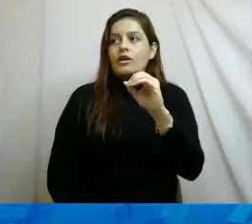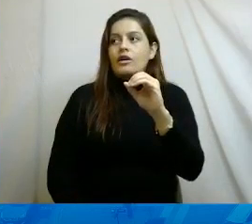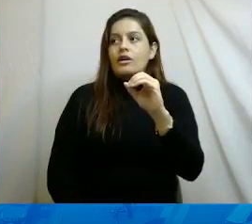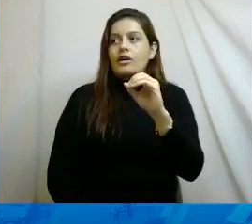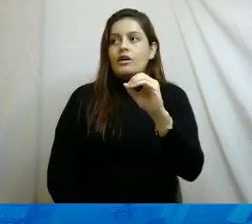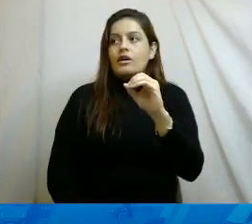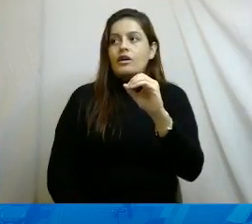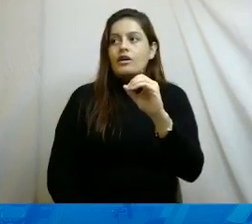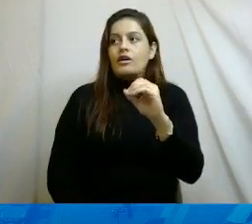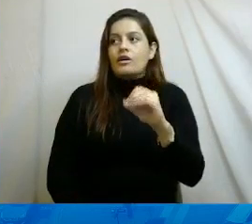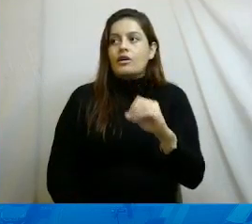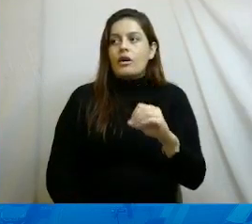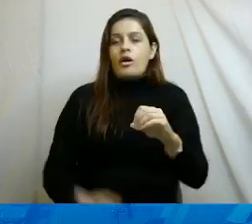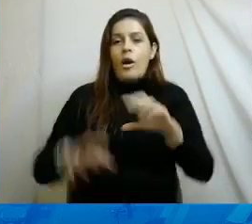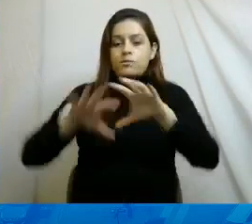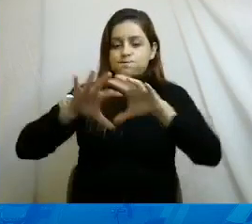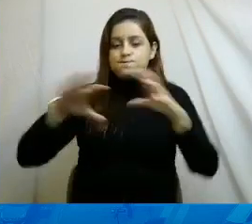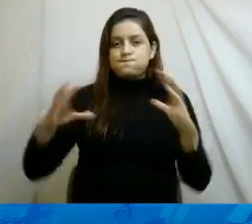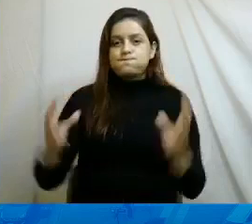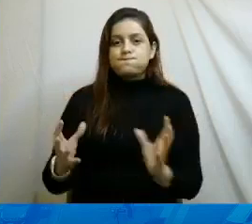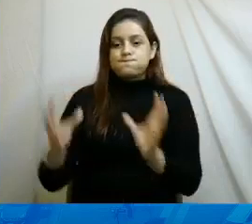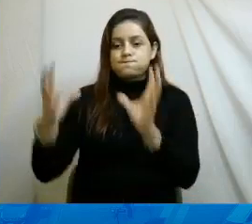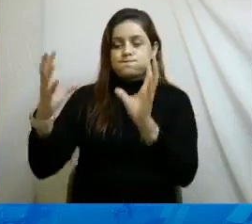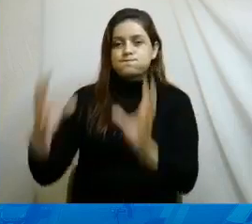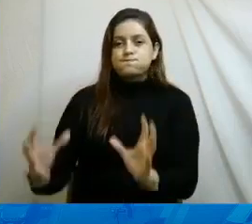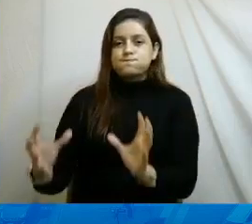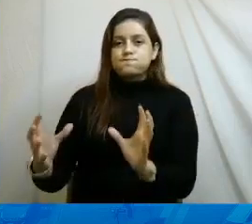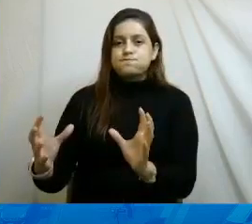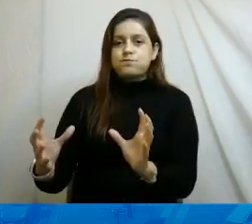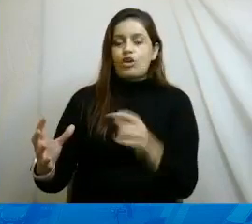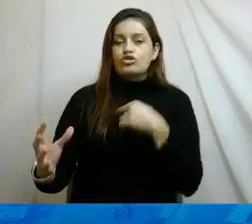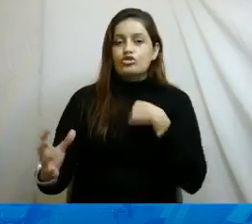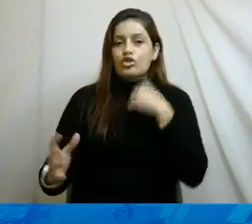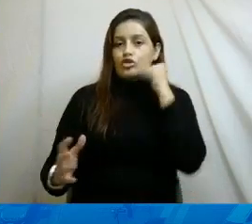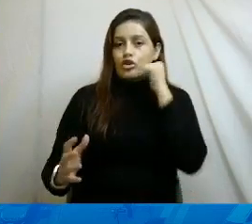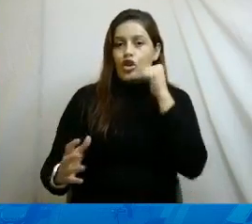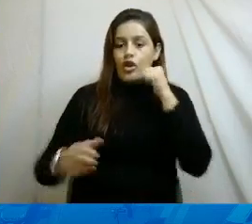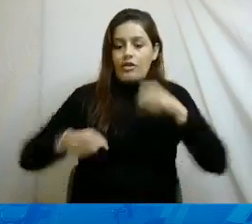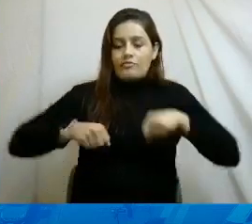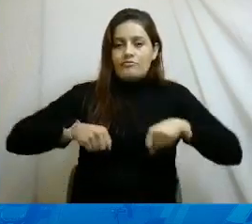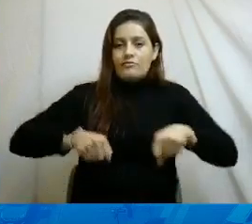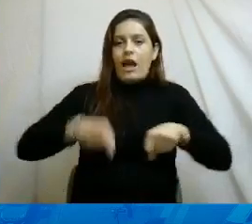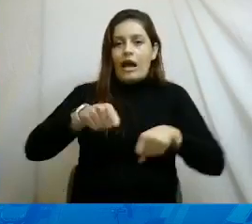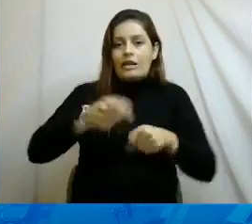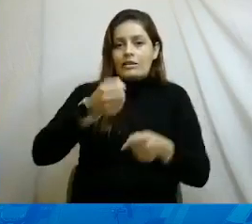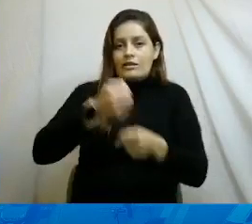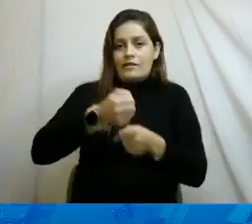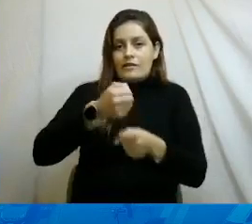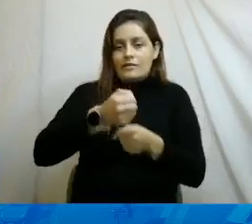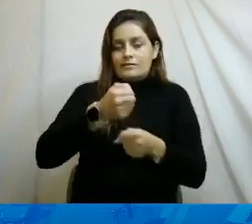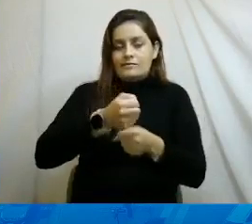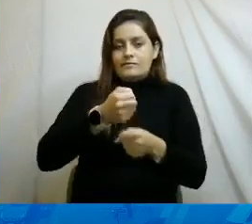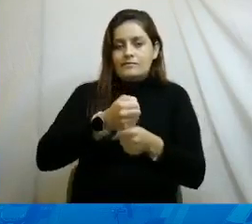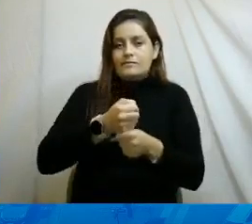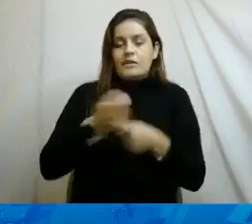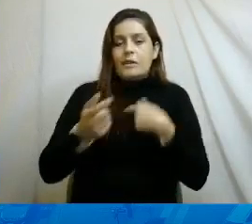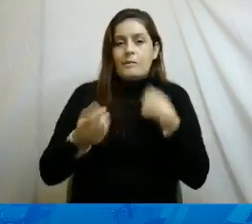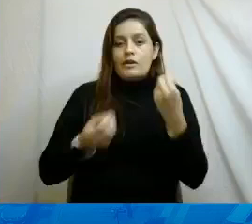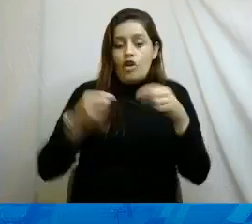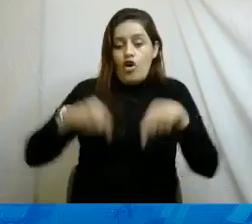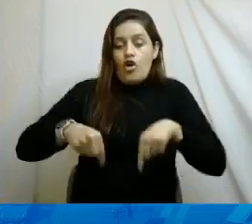esas esferas que pusieron, donde yo instalo todos los días mi carro para trabajar. Resulta que